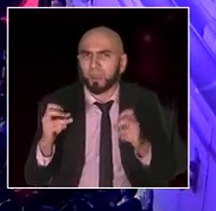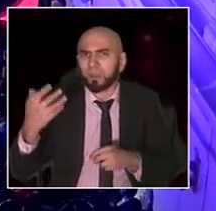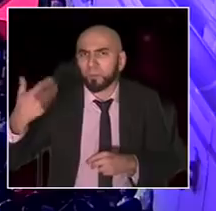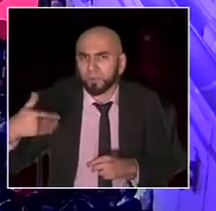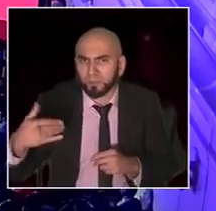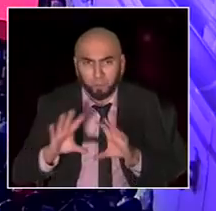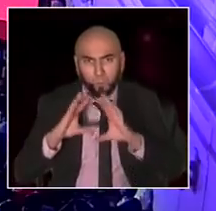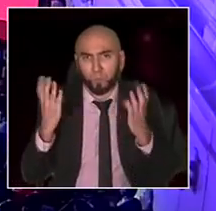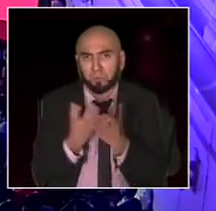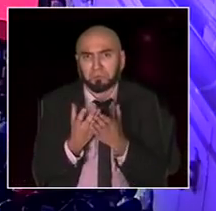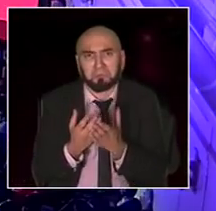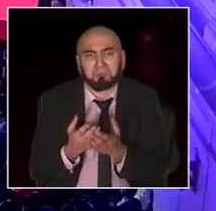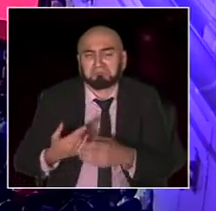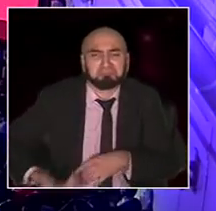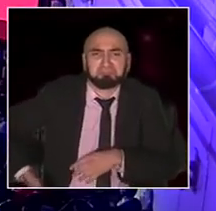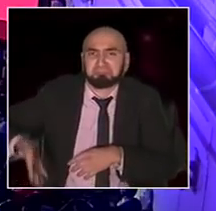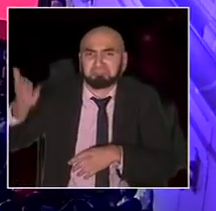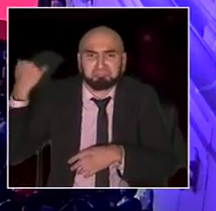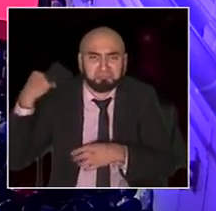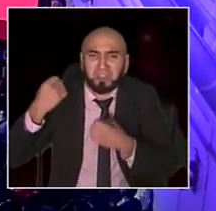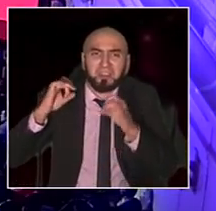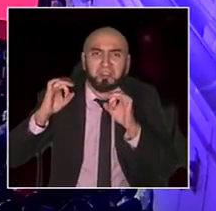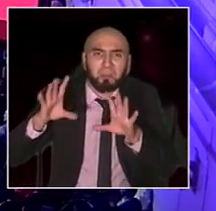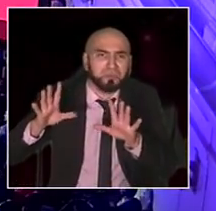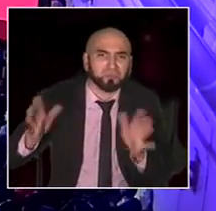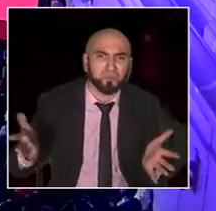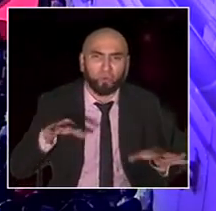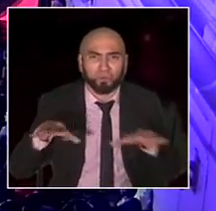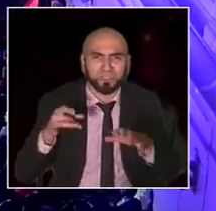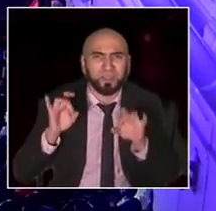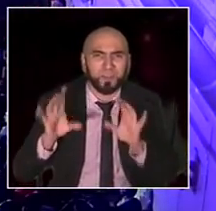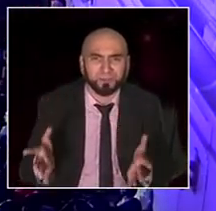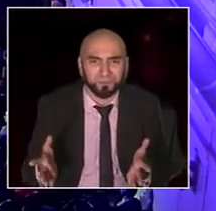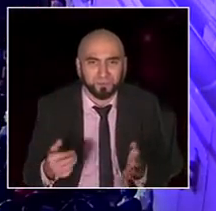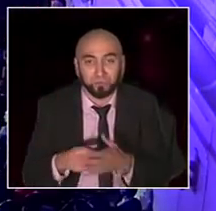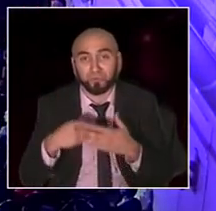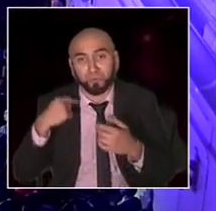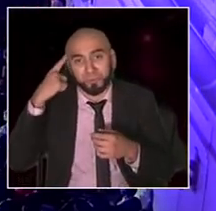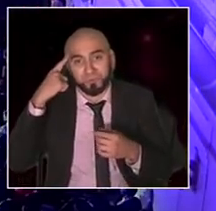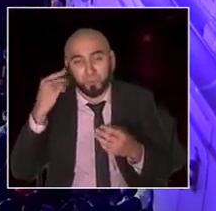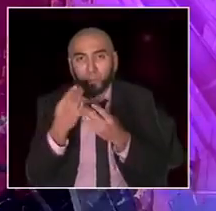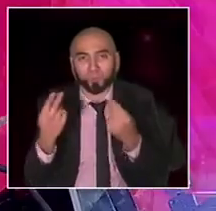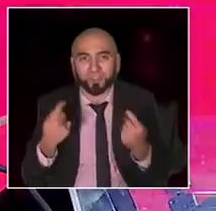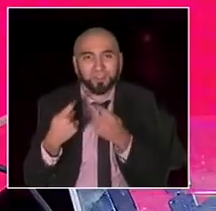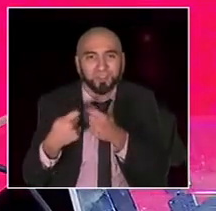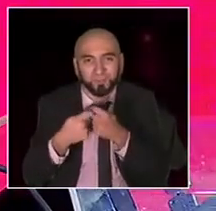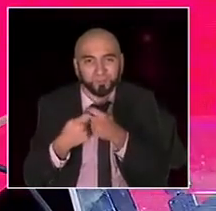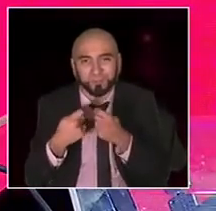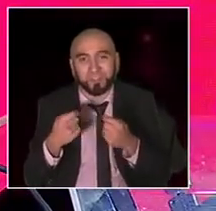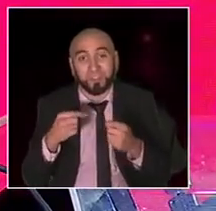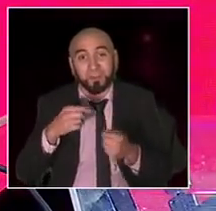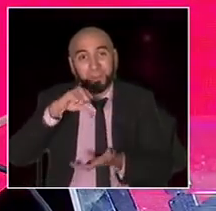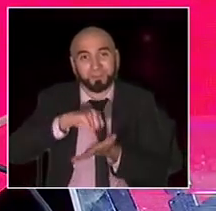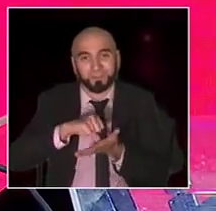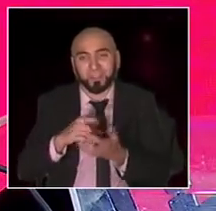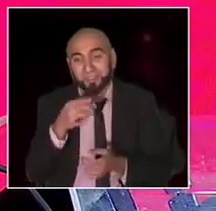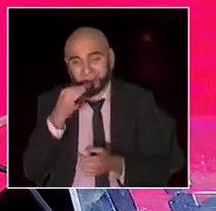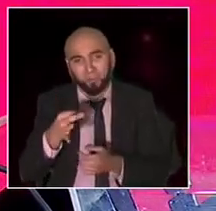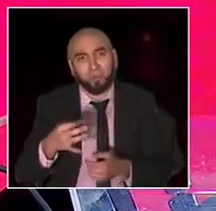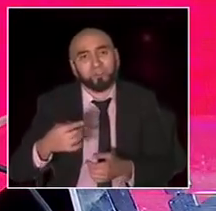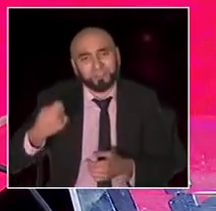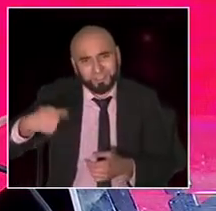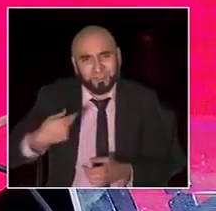un mundo que ya se fue y que no va a volver? Y yo creo que muchas de las discusiones de nuestro país Lo decía el presidente del Senado